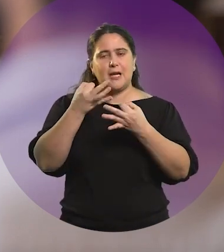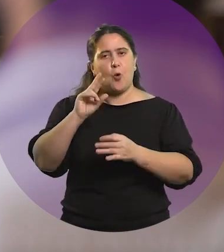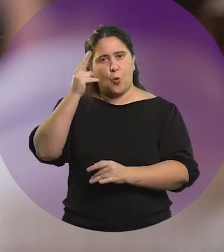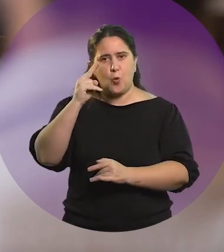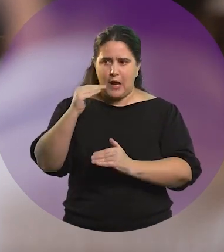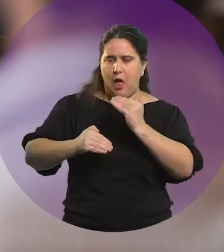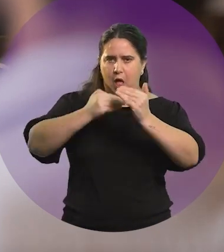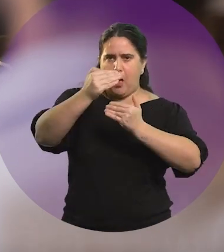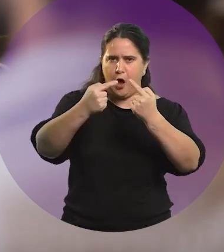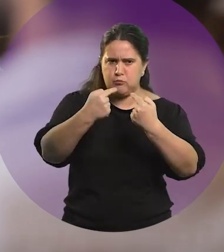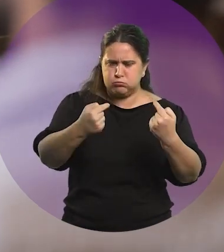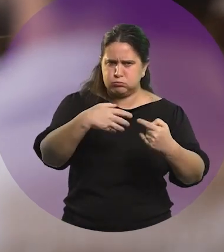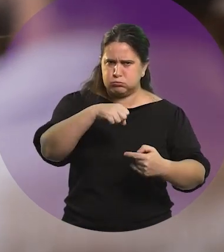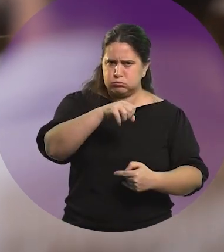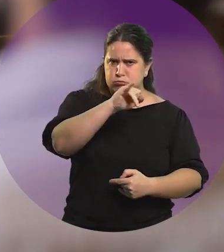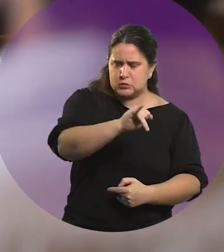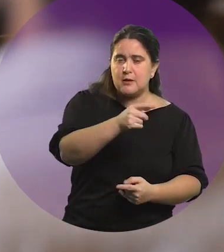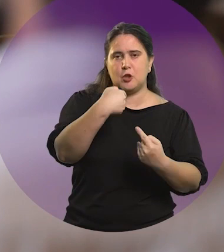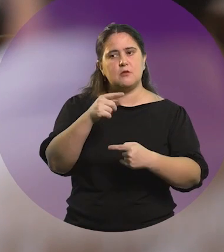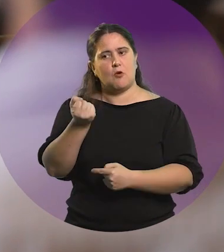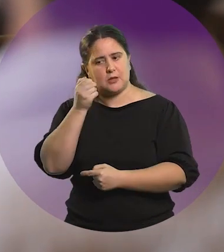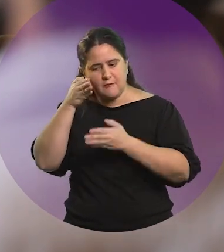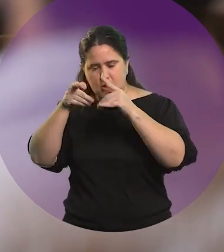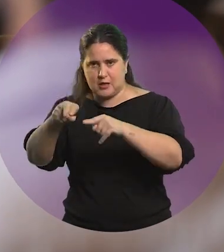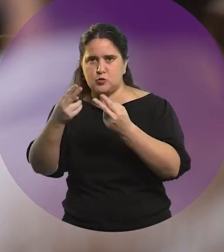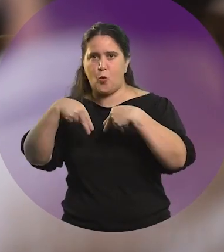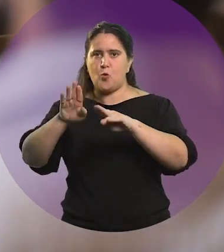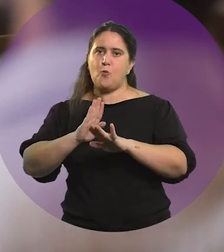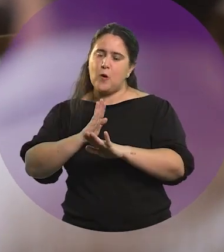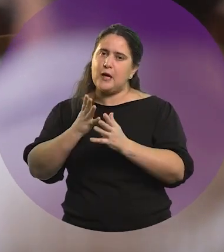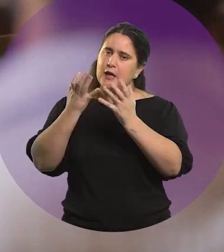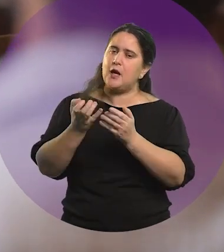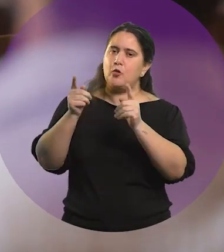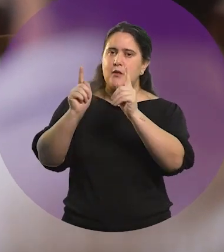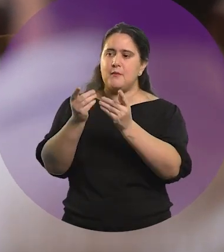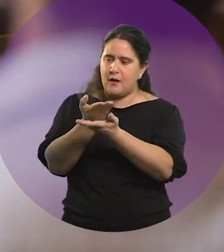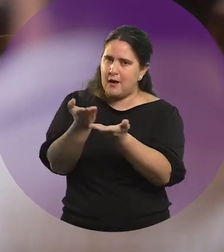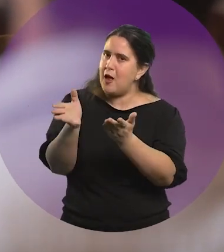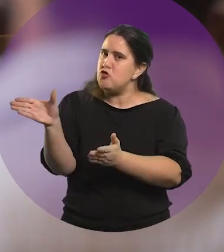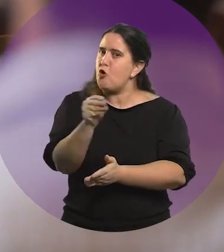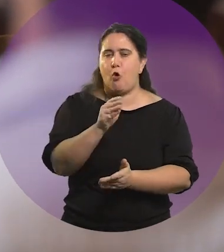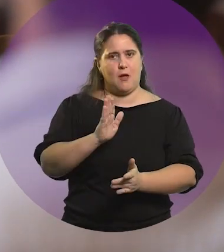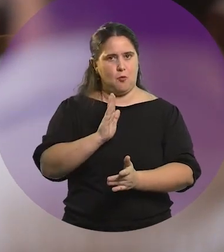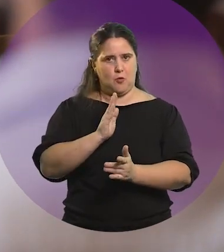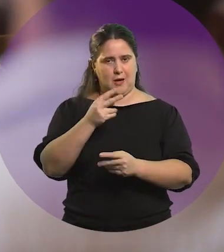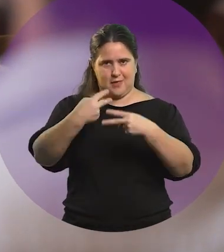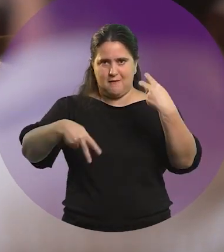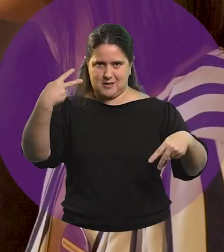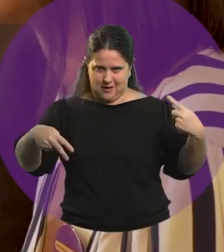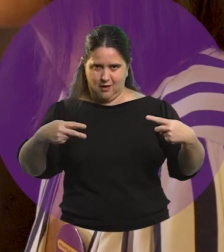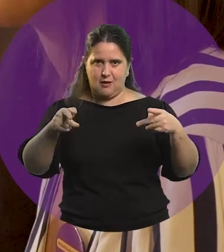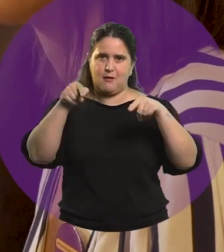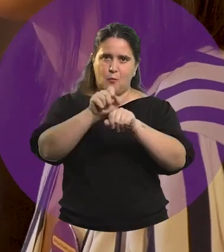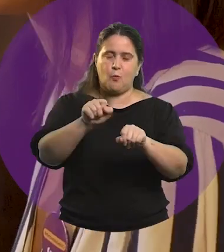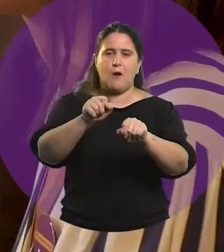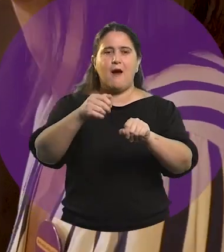avanzada en muchas cuestiones, puede ser otro tema importante, y desde ONU Mujeres nos gusta también colocar a todas las mujeres en esa diversidad y